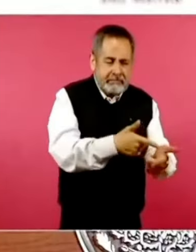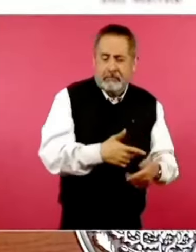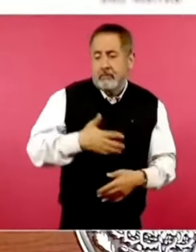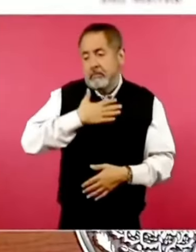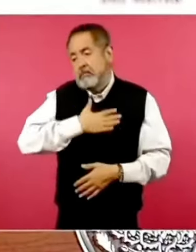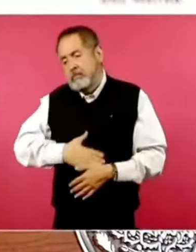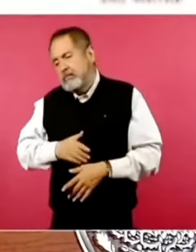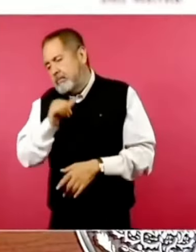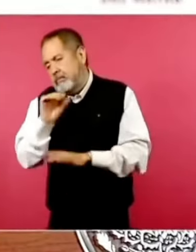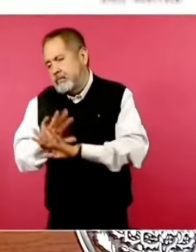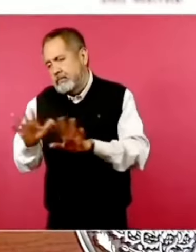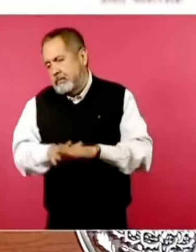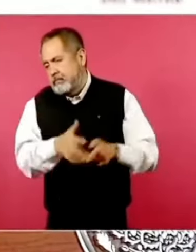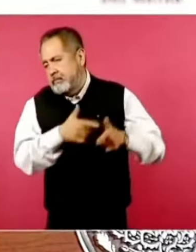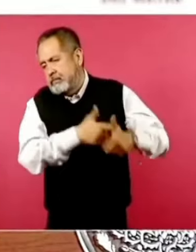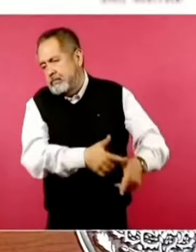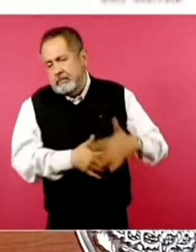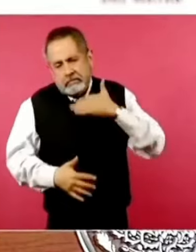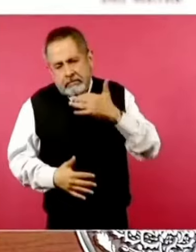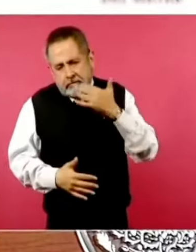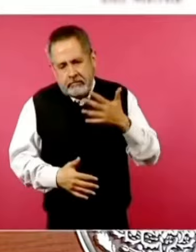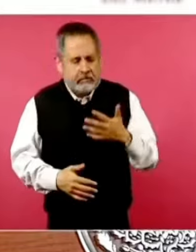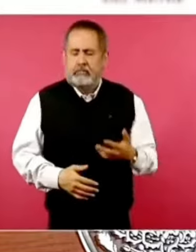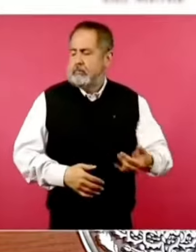¿Qué les pasa?